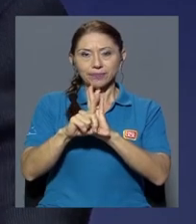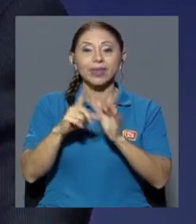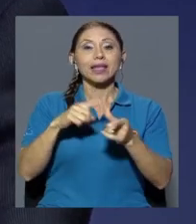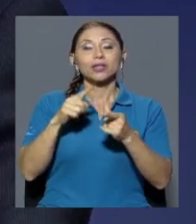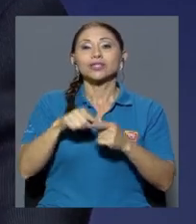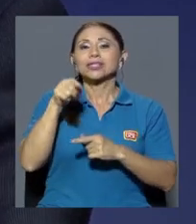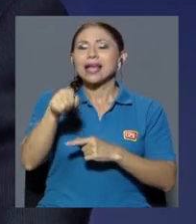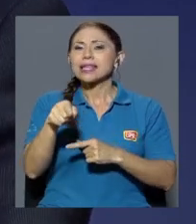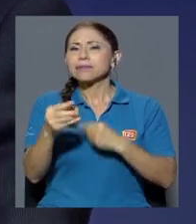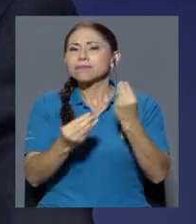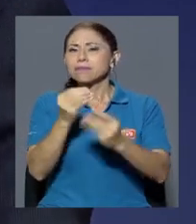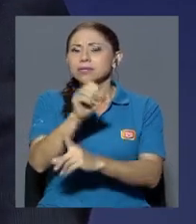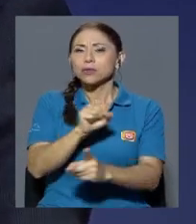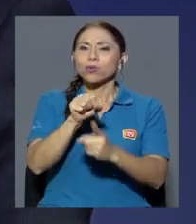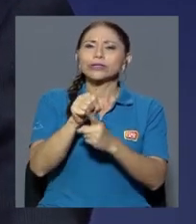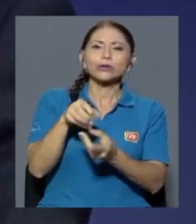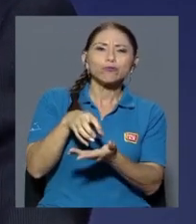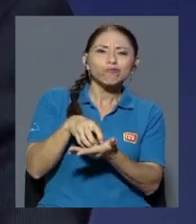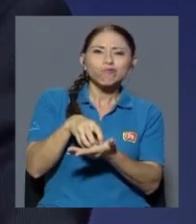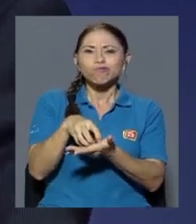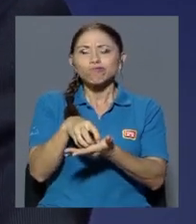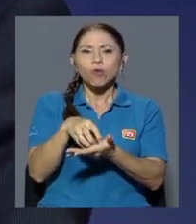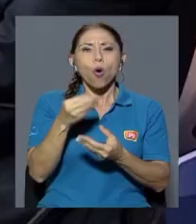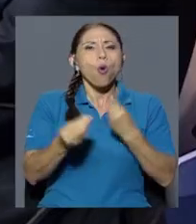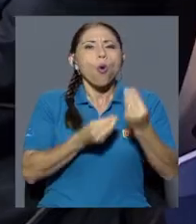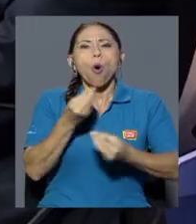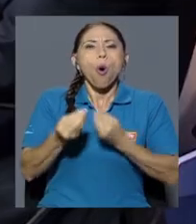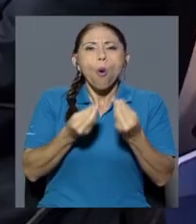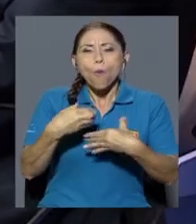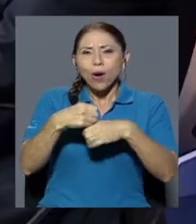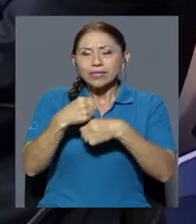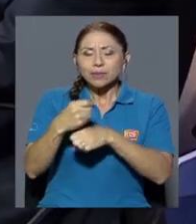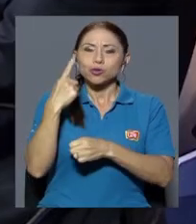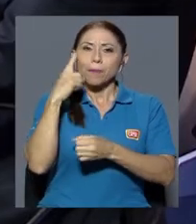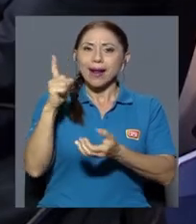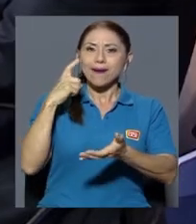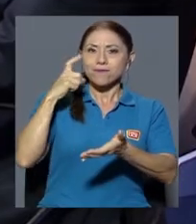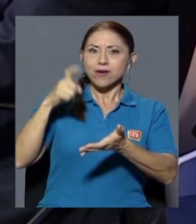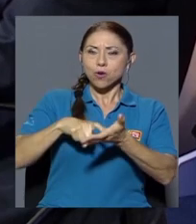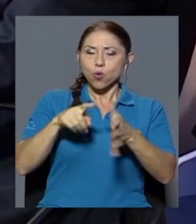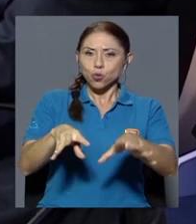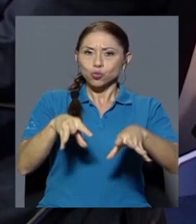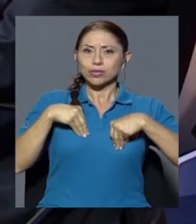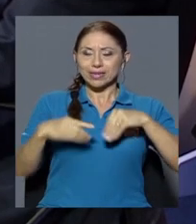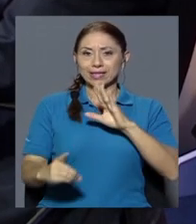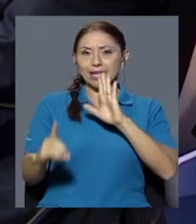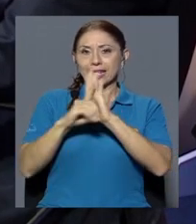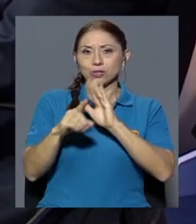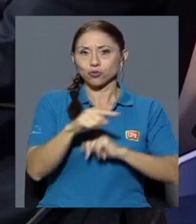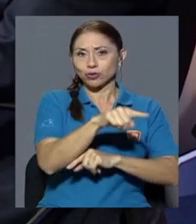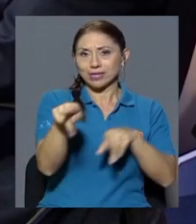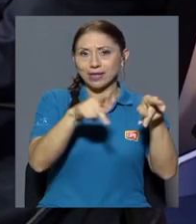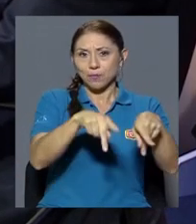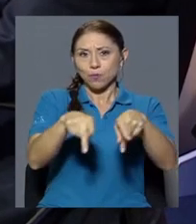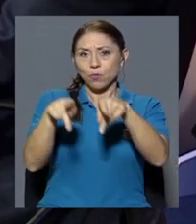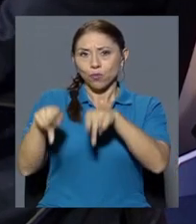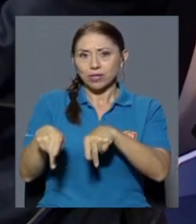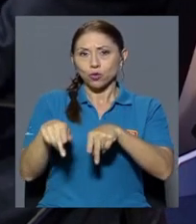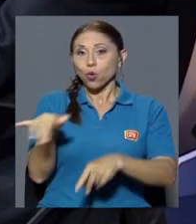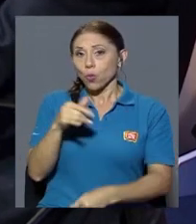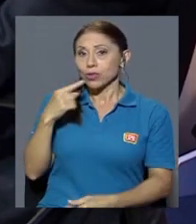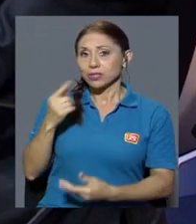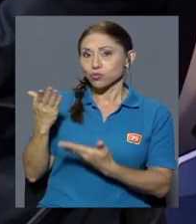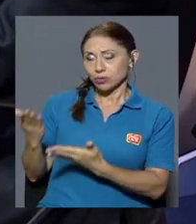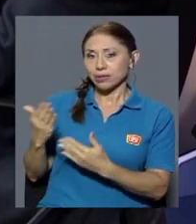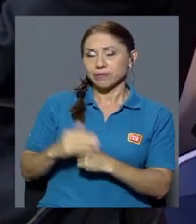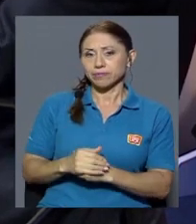entra esta disyuntiva de bueno como hace lo llamo para reconocer los derechos de ésta de esta población que viene usted dice amarlo